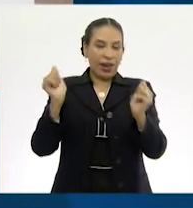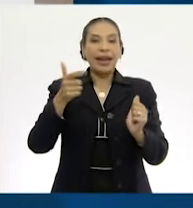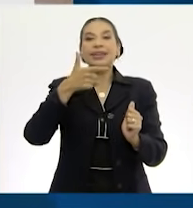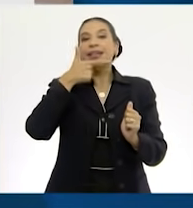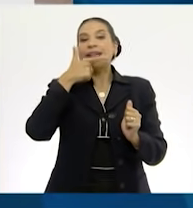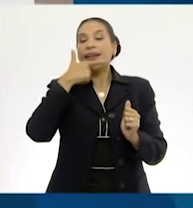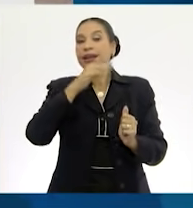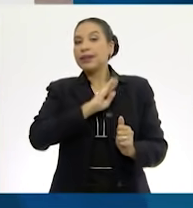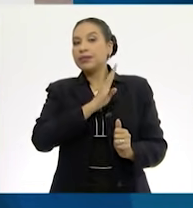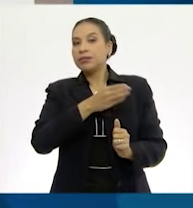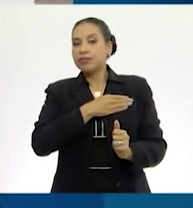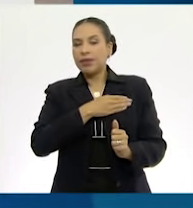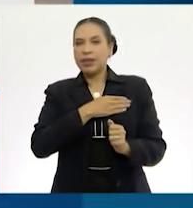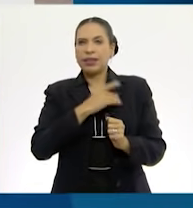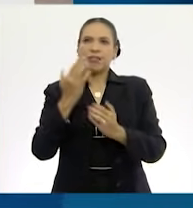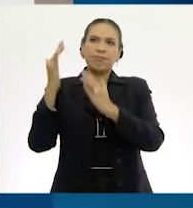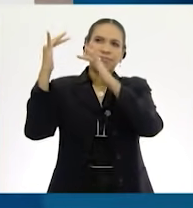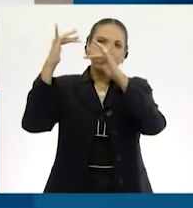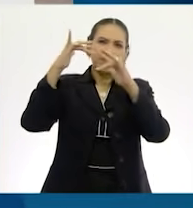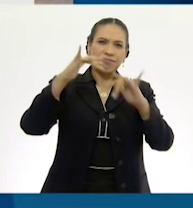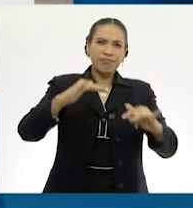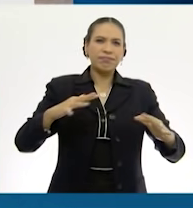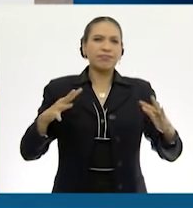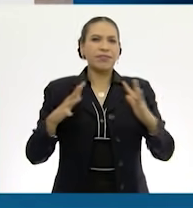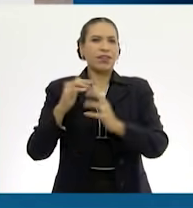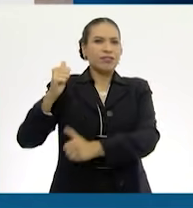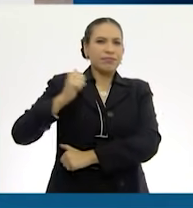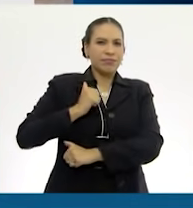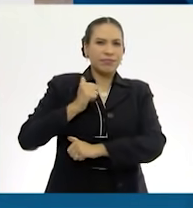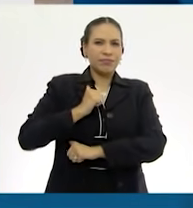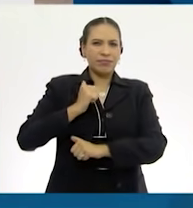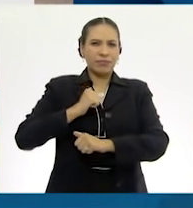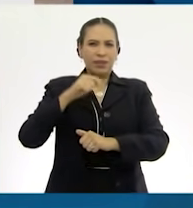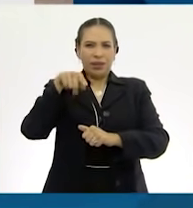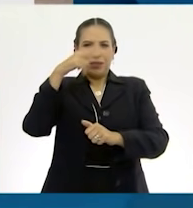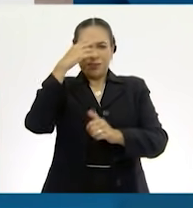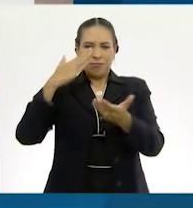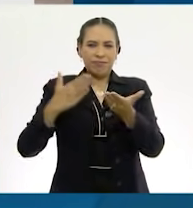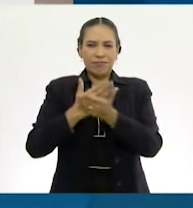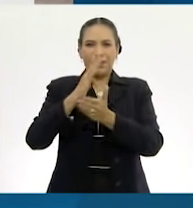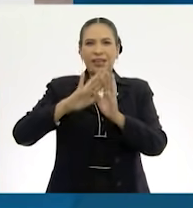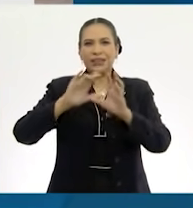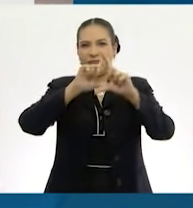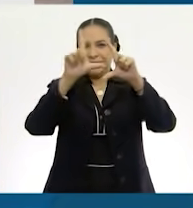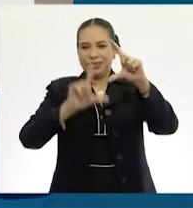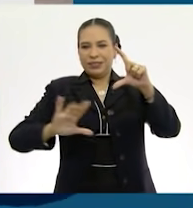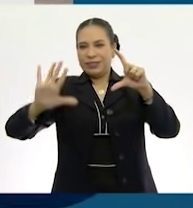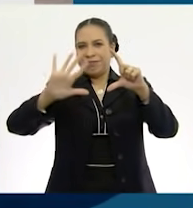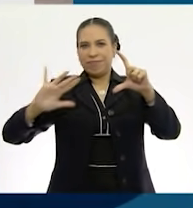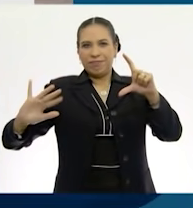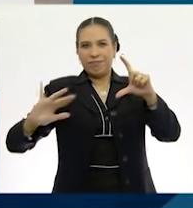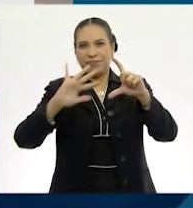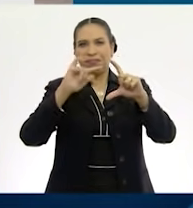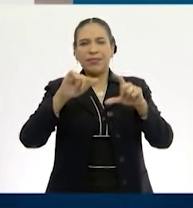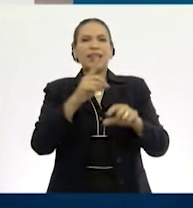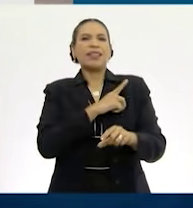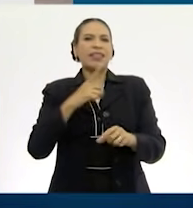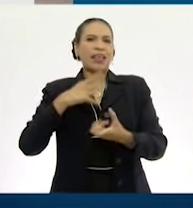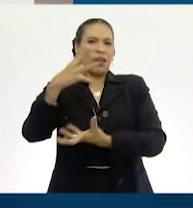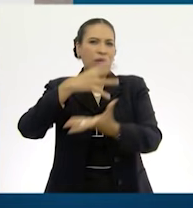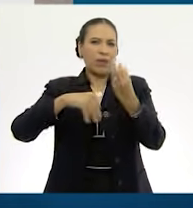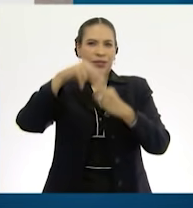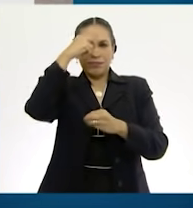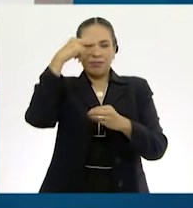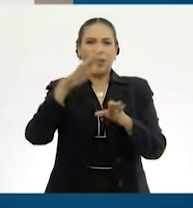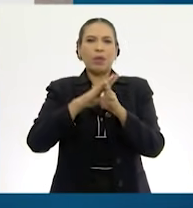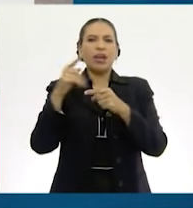Inglaterra y España enviaron tropas a las costas mexicanas por ciertas deudas de México, ¿verdad? No obstante, debido a las